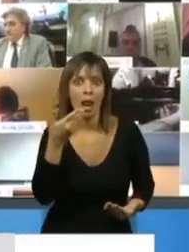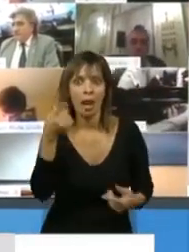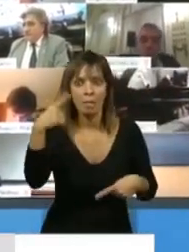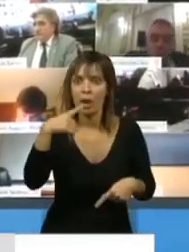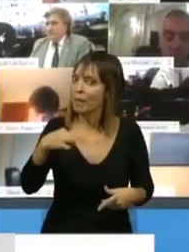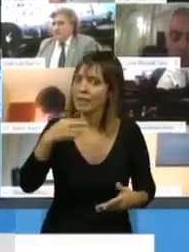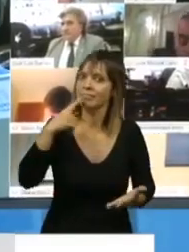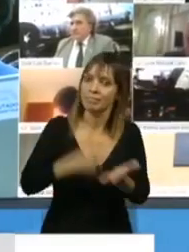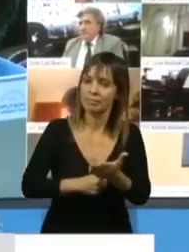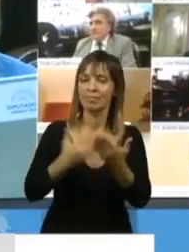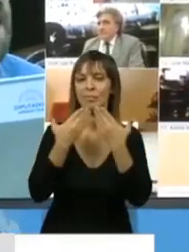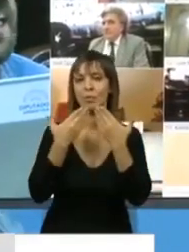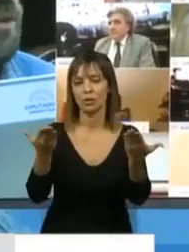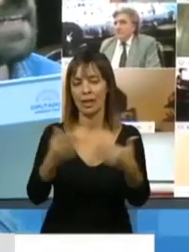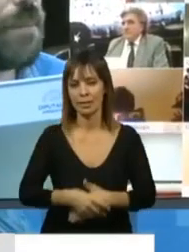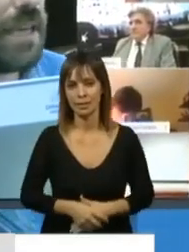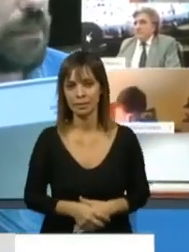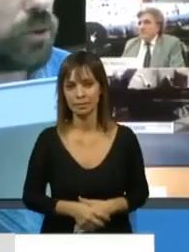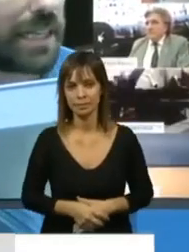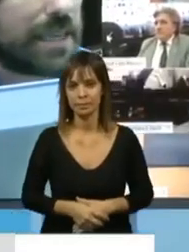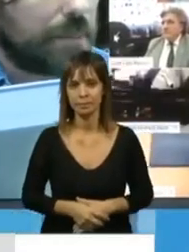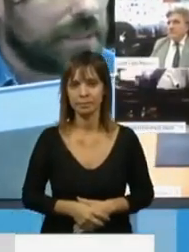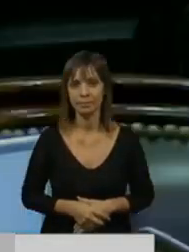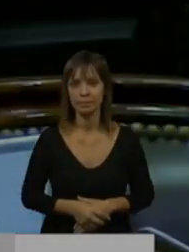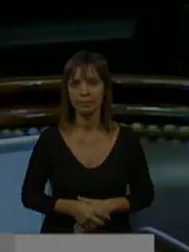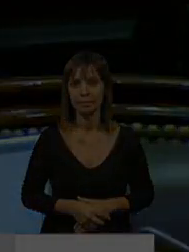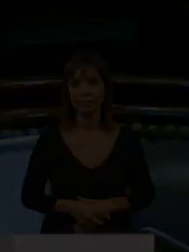tienen que tomar esas medidas. Muchas gracias, presidente. Gracias, diputado.